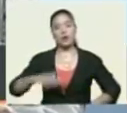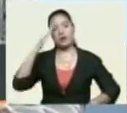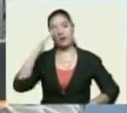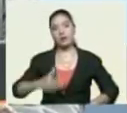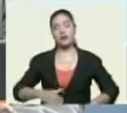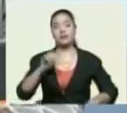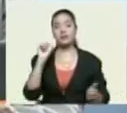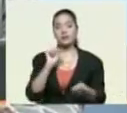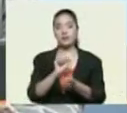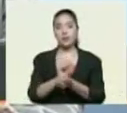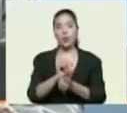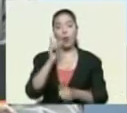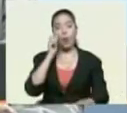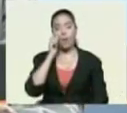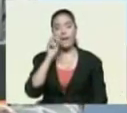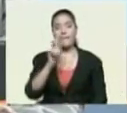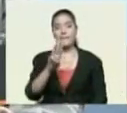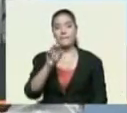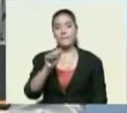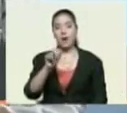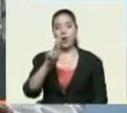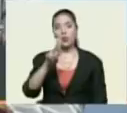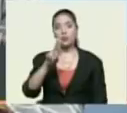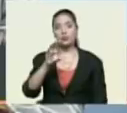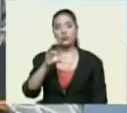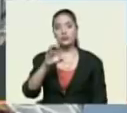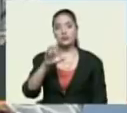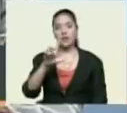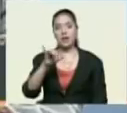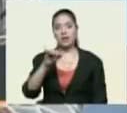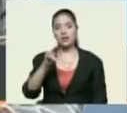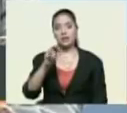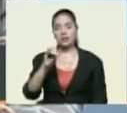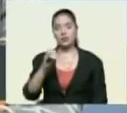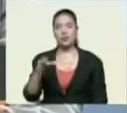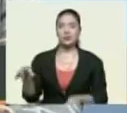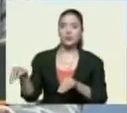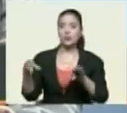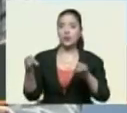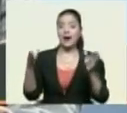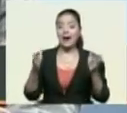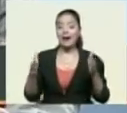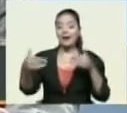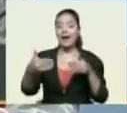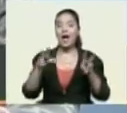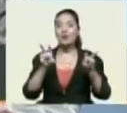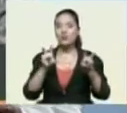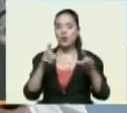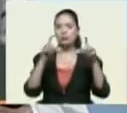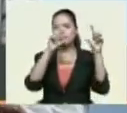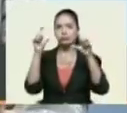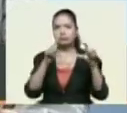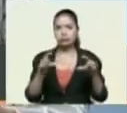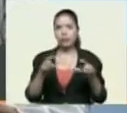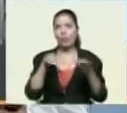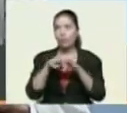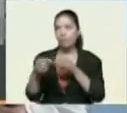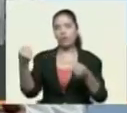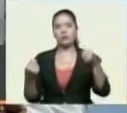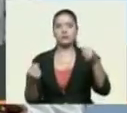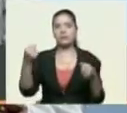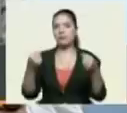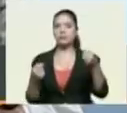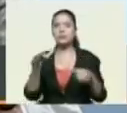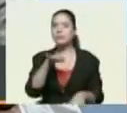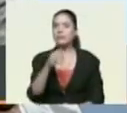el ciudadano Pausolino Núñez Barrera, transportando 22 cajas con billetes nuevo cono monetario a bordo de un camión